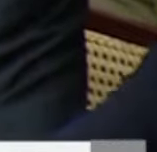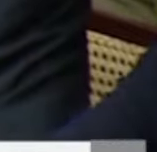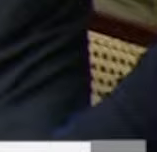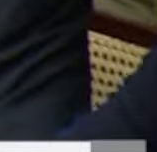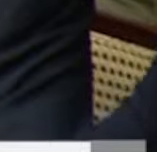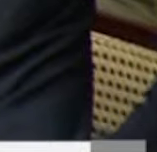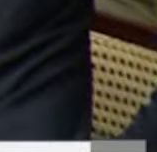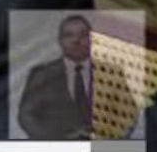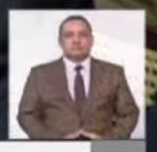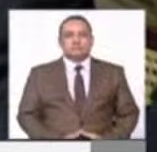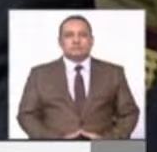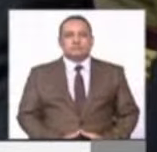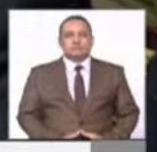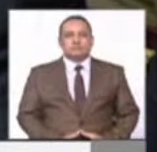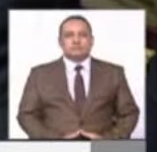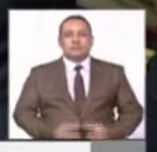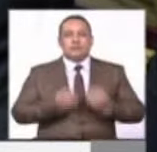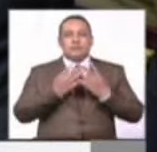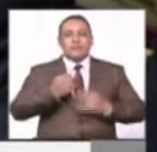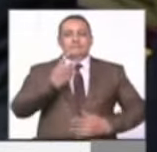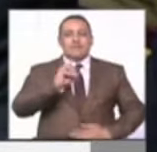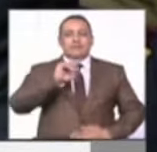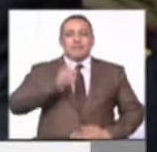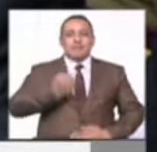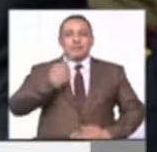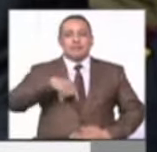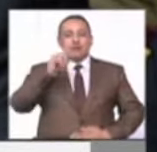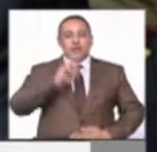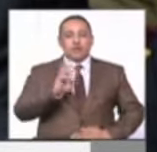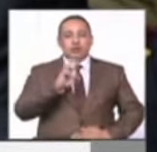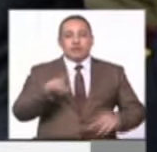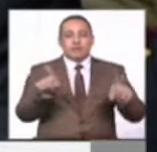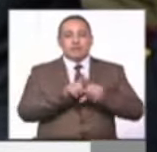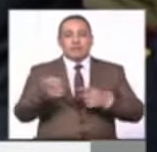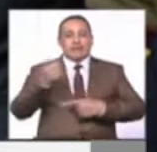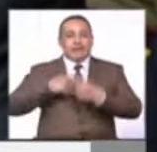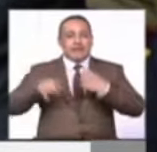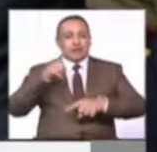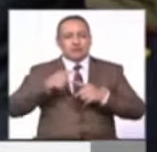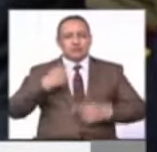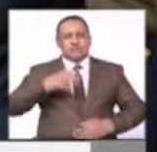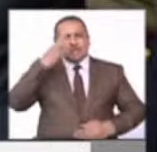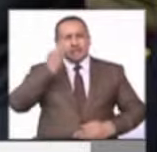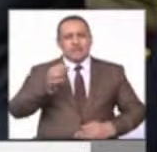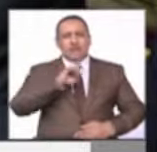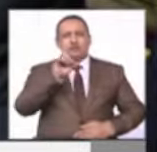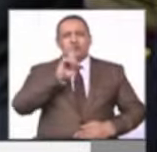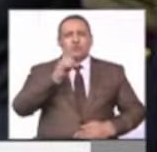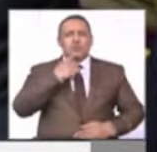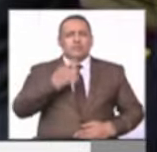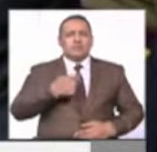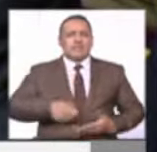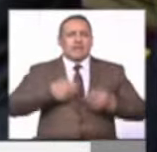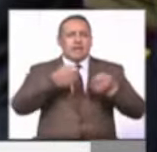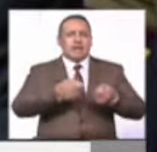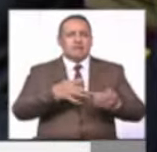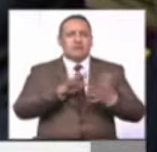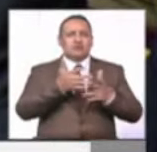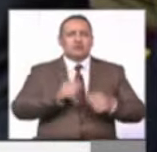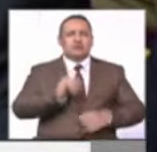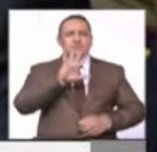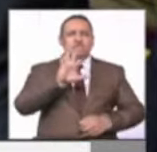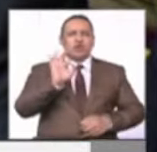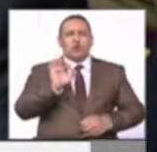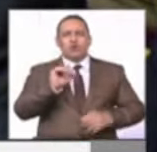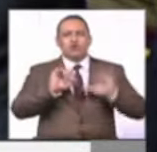asciende a 20,000 millones de dólares cuyo retorno se estima no ocurrirá en al menos 5 o 10